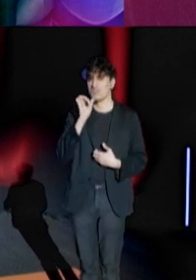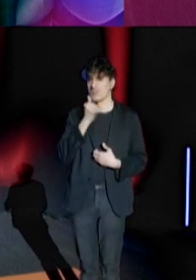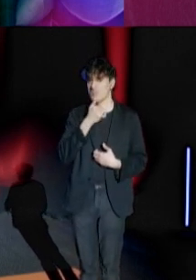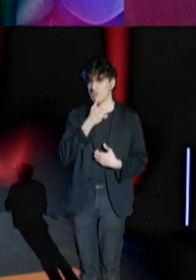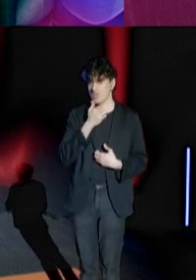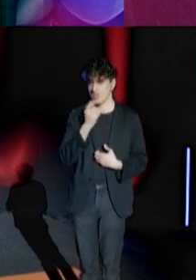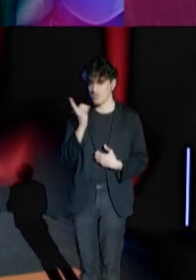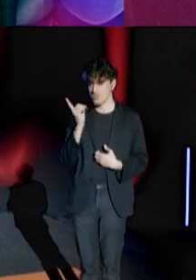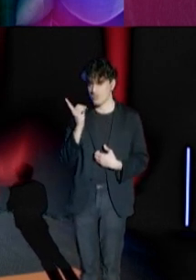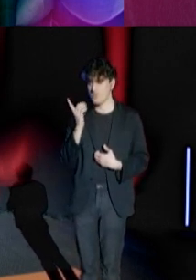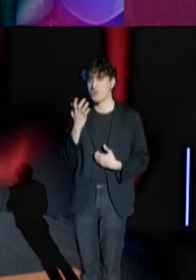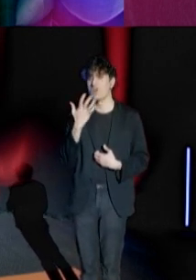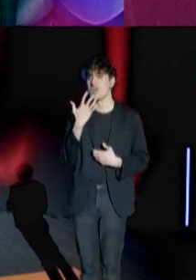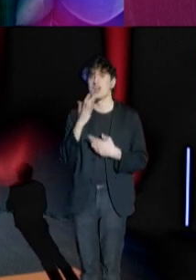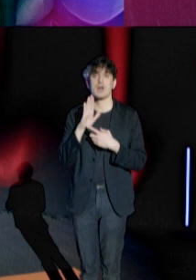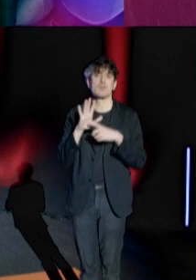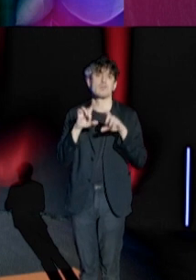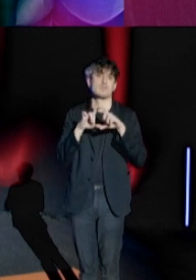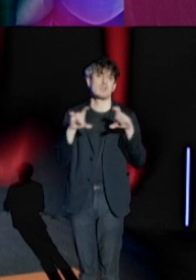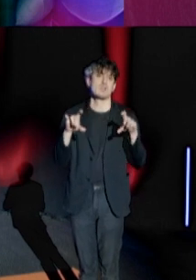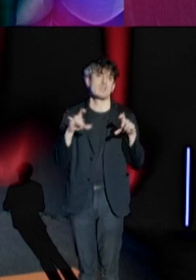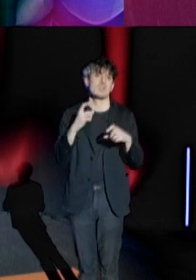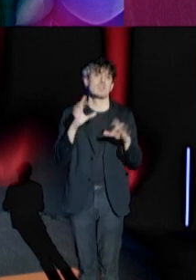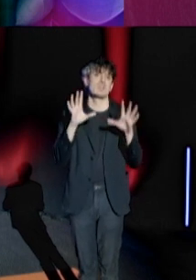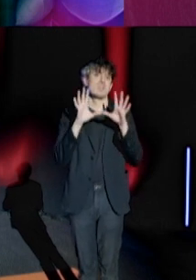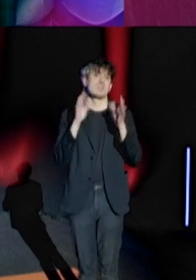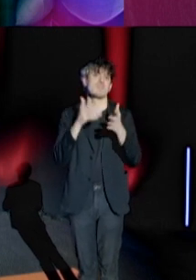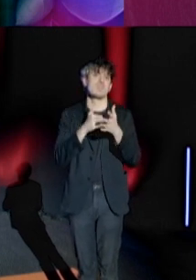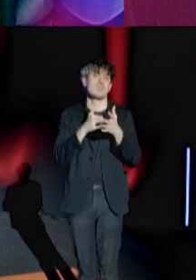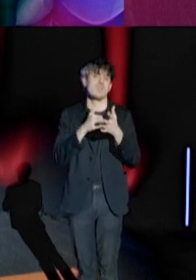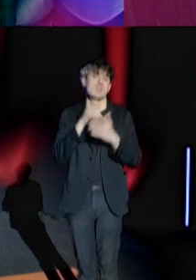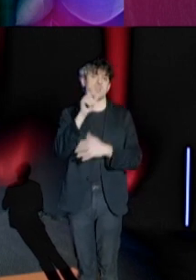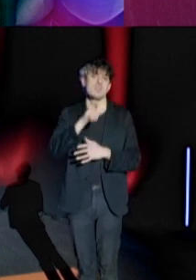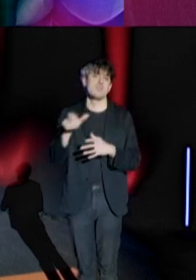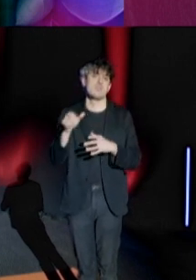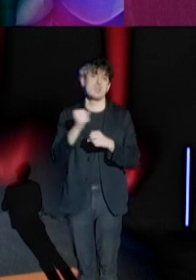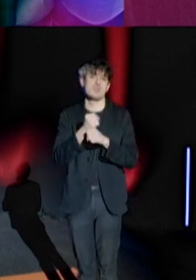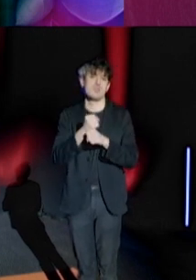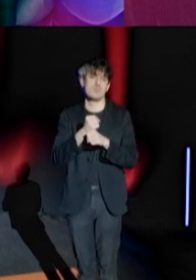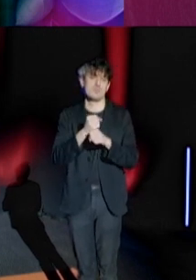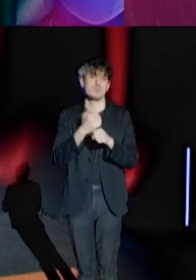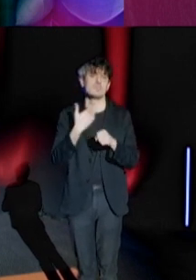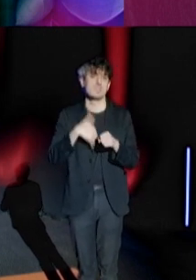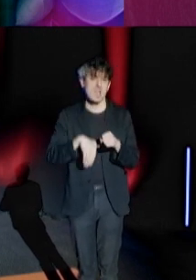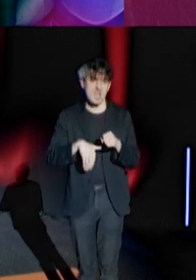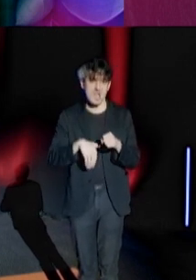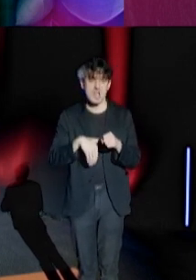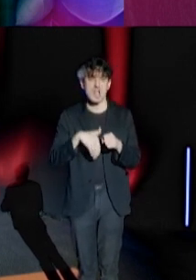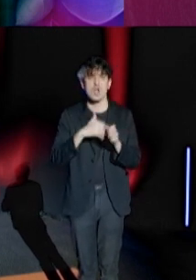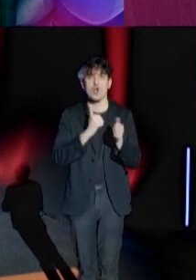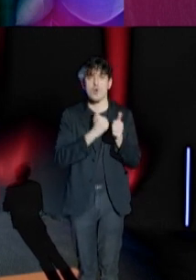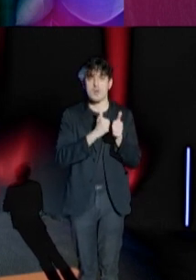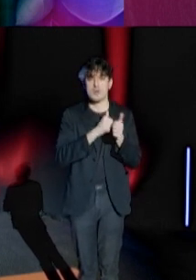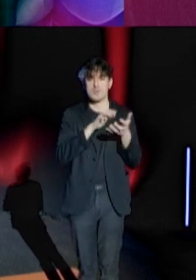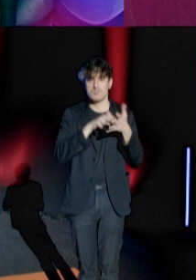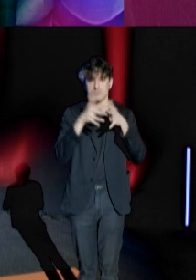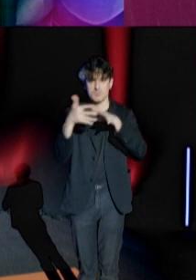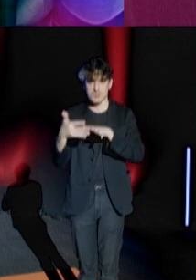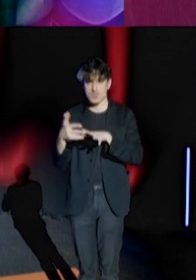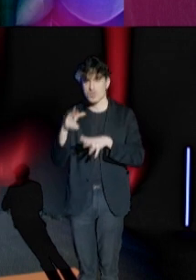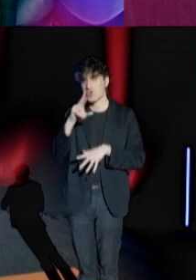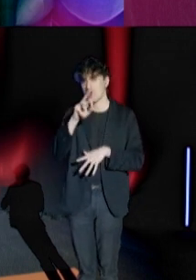ejemplo de una compañía de más de 10.000 empleados adoptando copilot donde veis alguno de los valores de